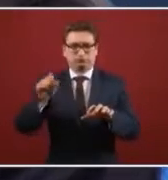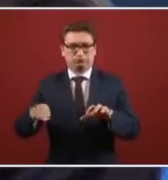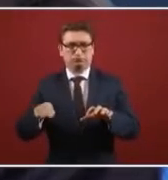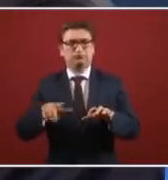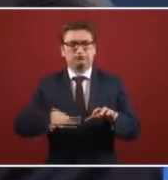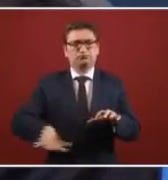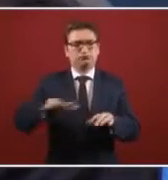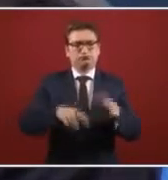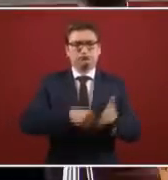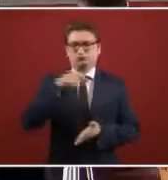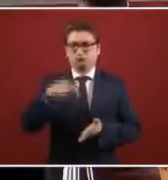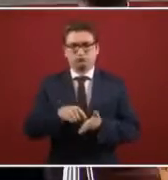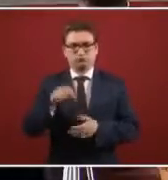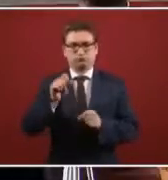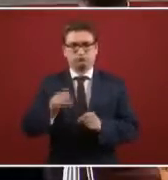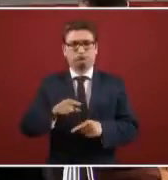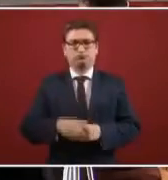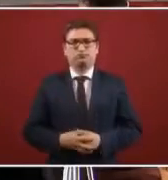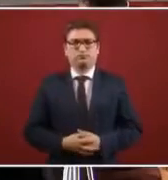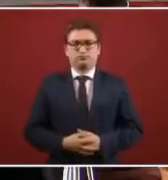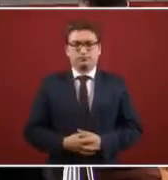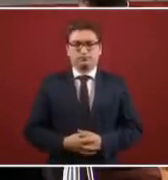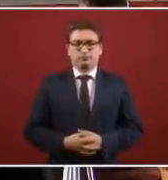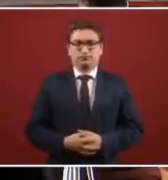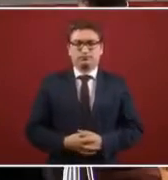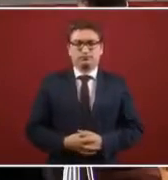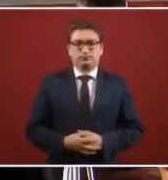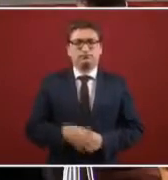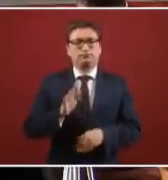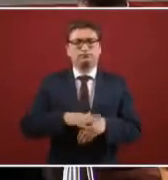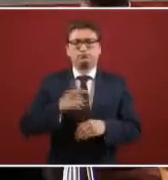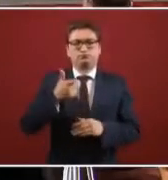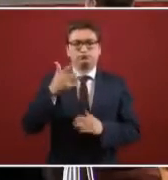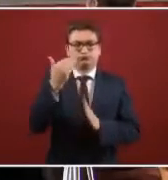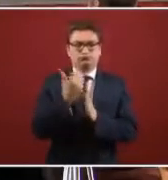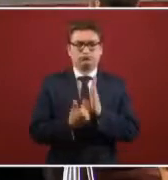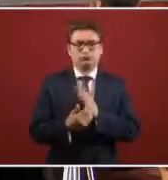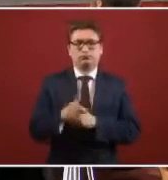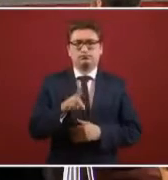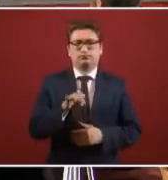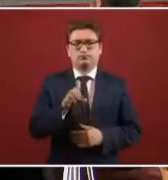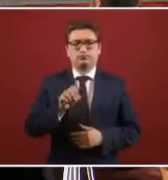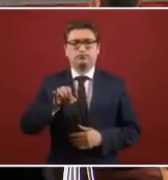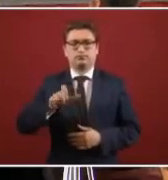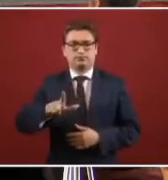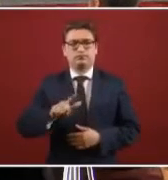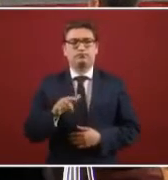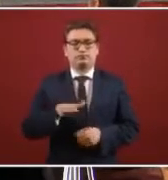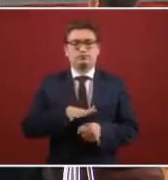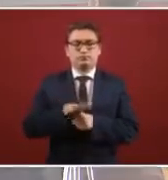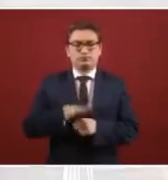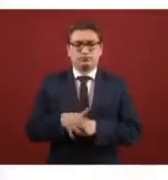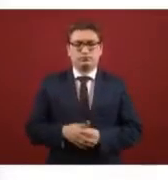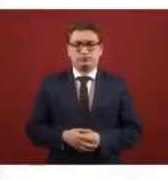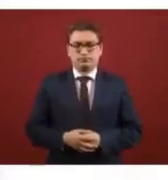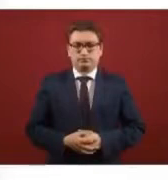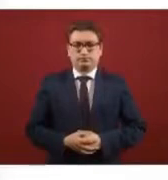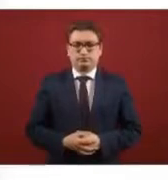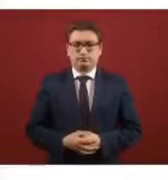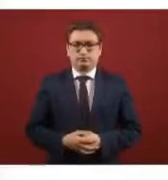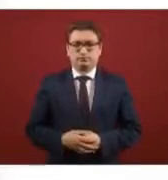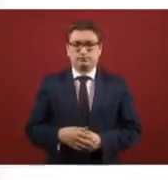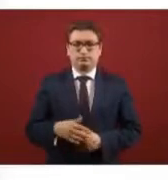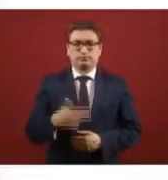plaza y abasteciéndose de la misma plaza. so they are actually getting the same prices from Pemex. En